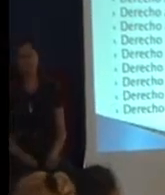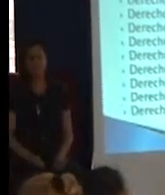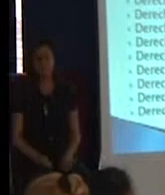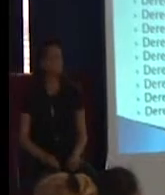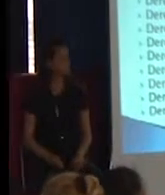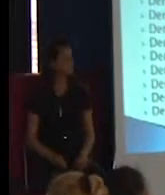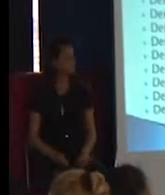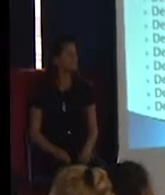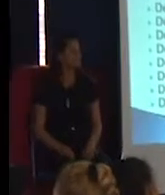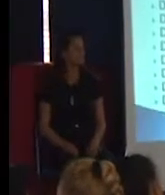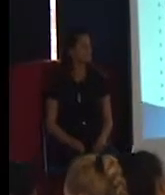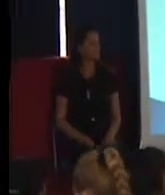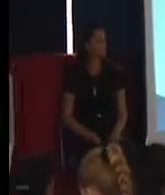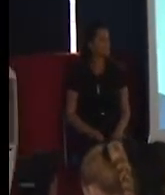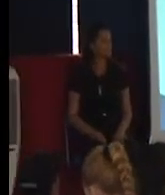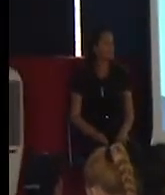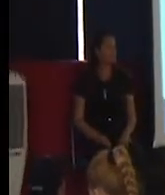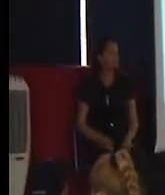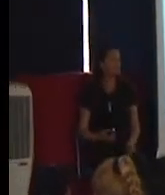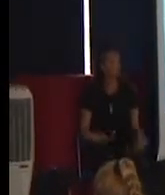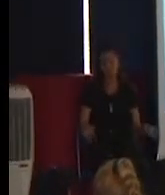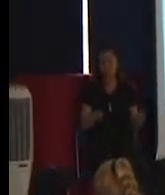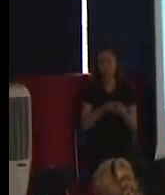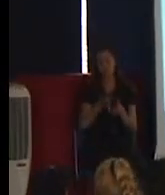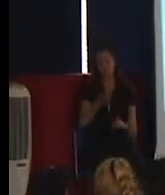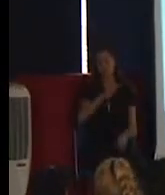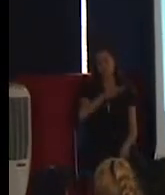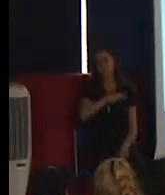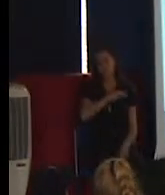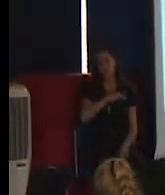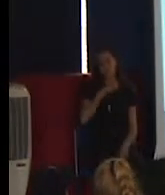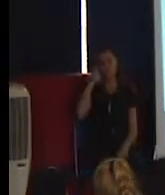lo de el alcalde Petro, perdón,